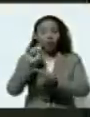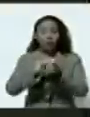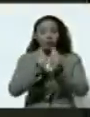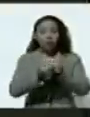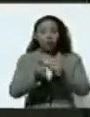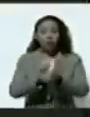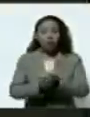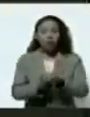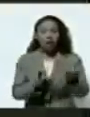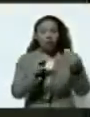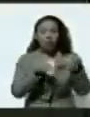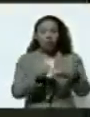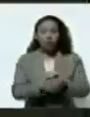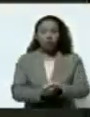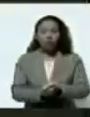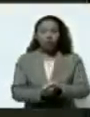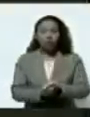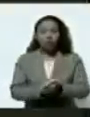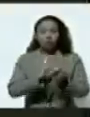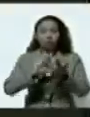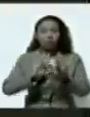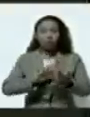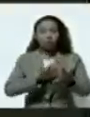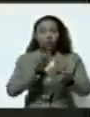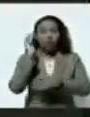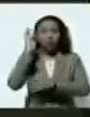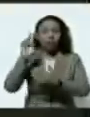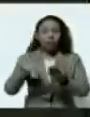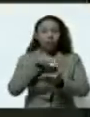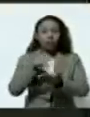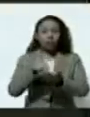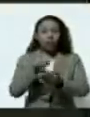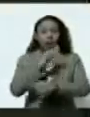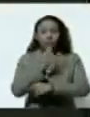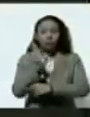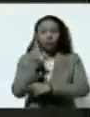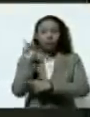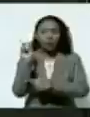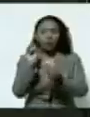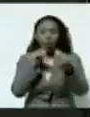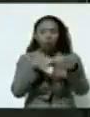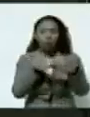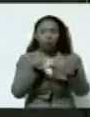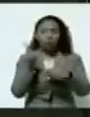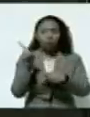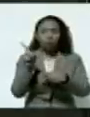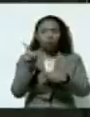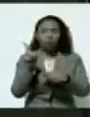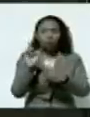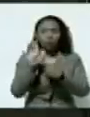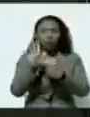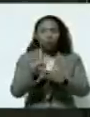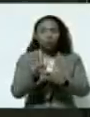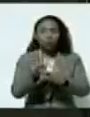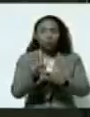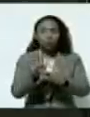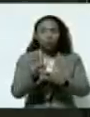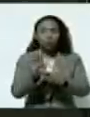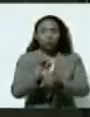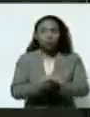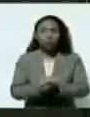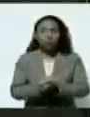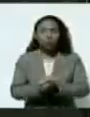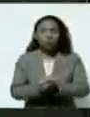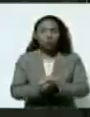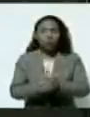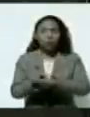acuerdo vinculante para la Asamblea Nacional y para la República. Y ese acuerdo, en lo que se señala, te recuerdo en el encabezado, es